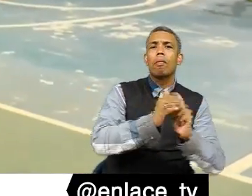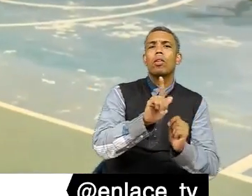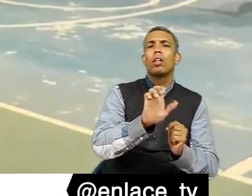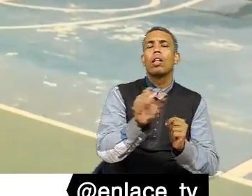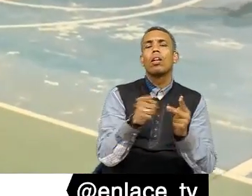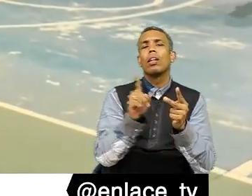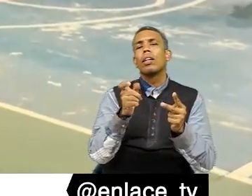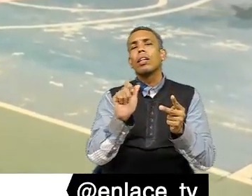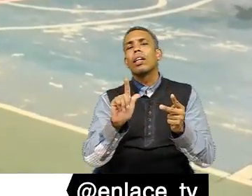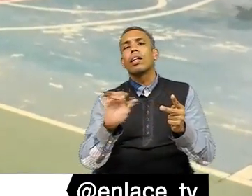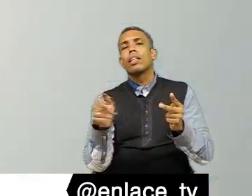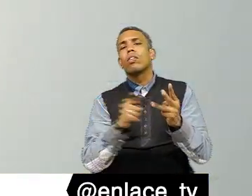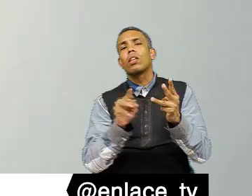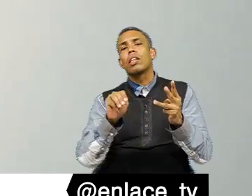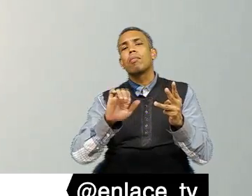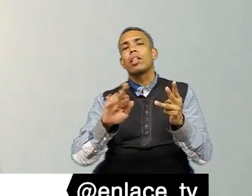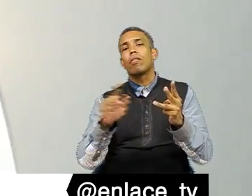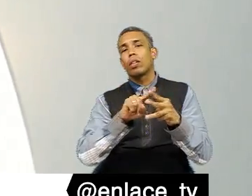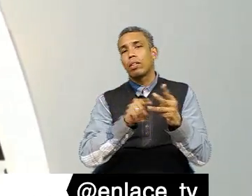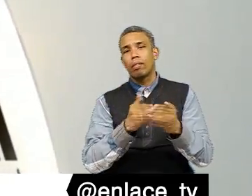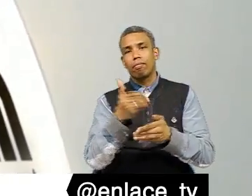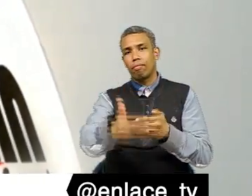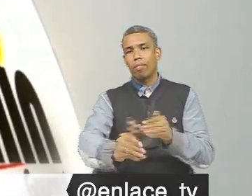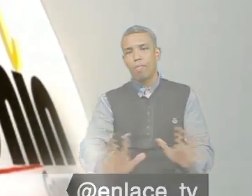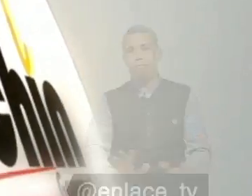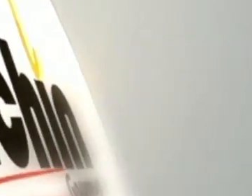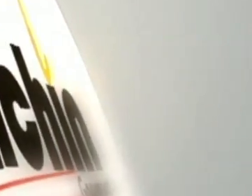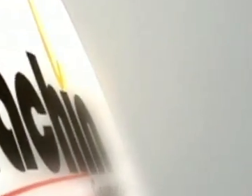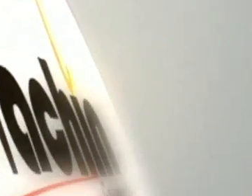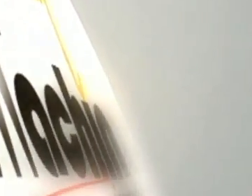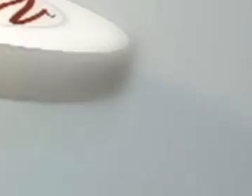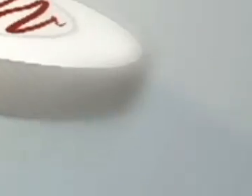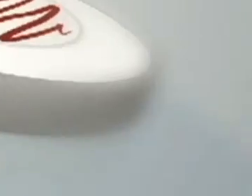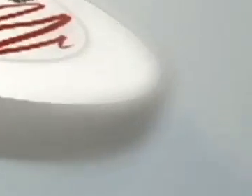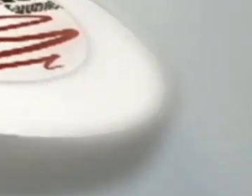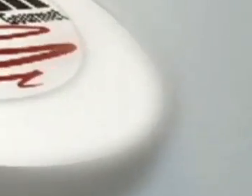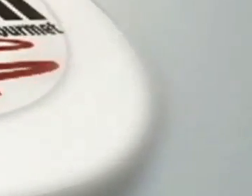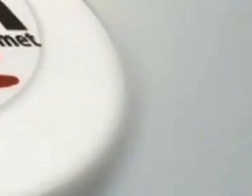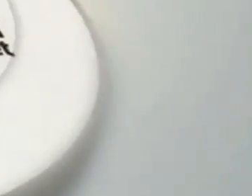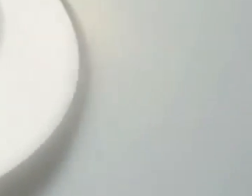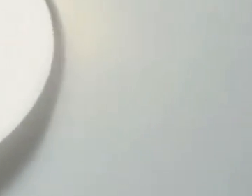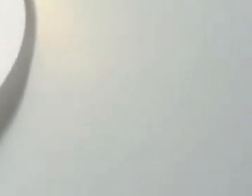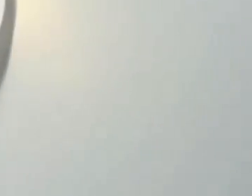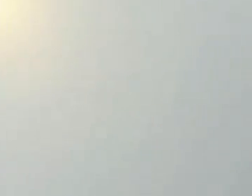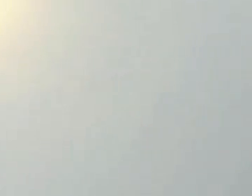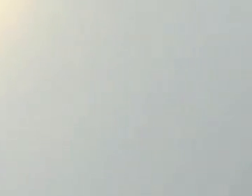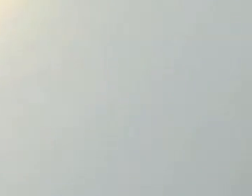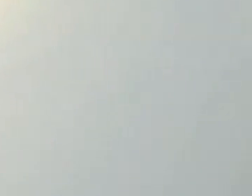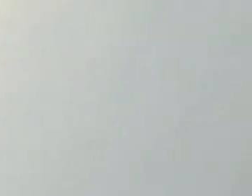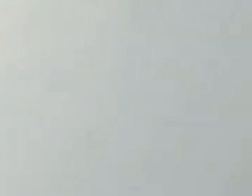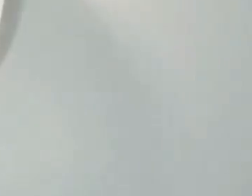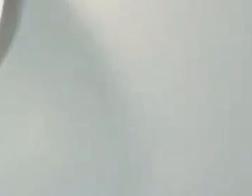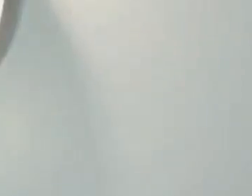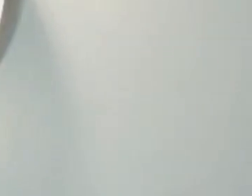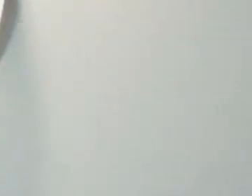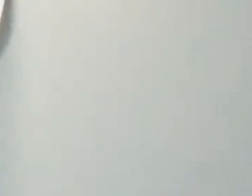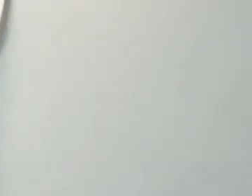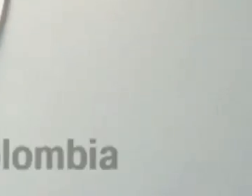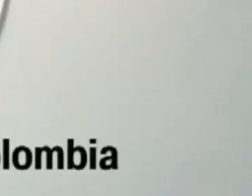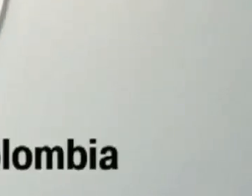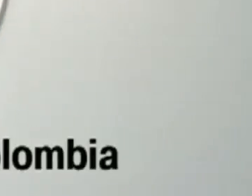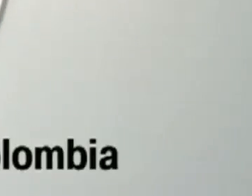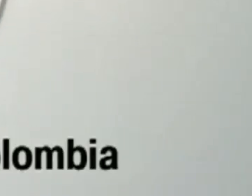y Miraflores. Hasta aquí los deportes, con el patrocinio de Restaurante El Machín Gourmet, ahora en su nueva sede